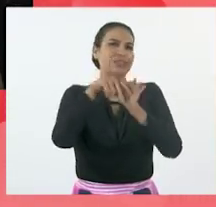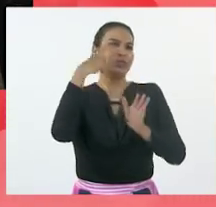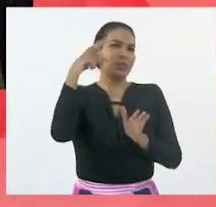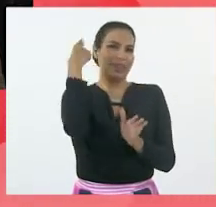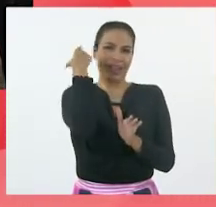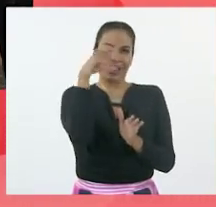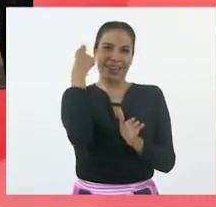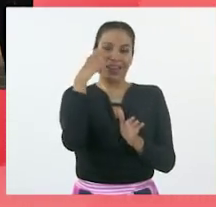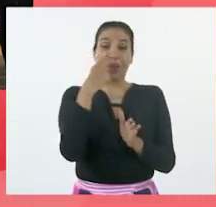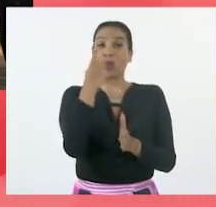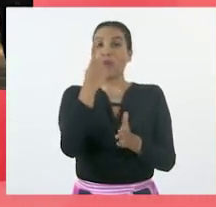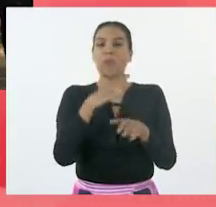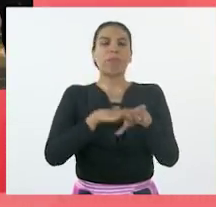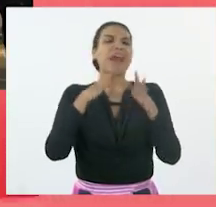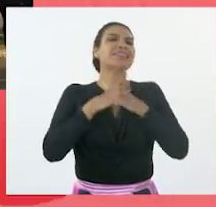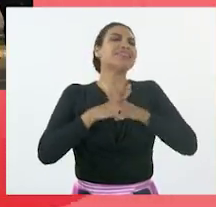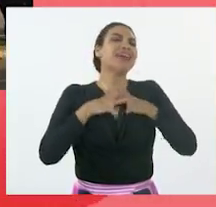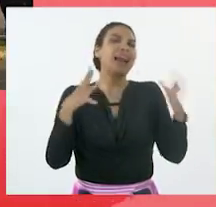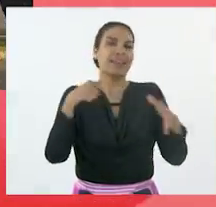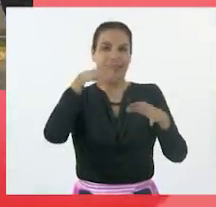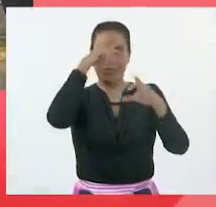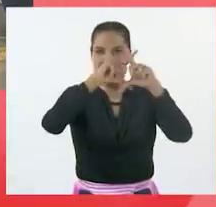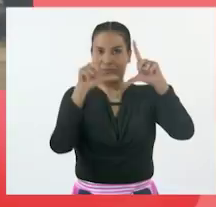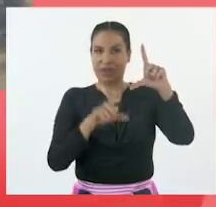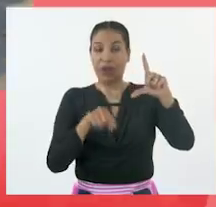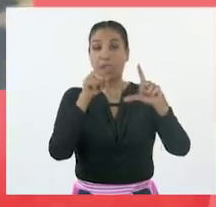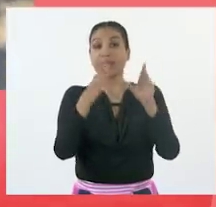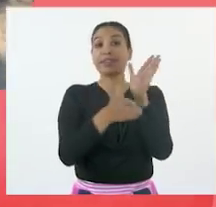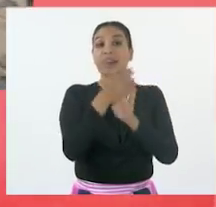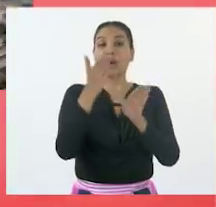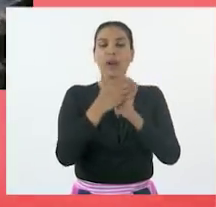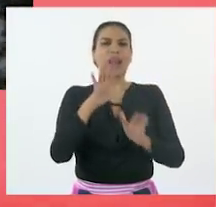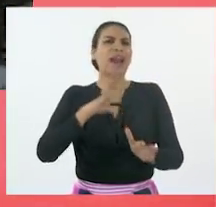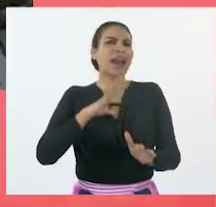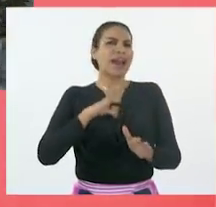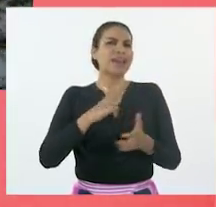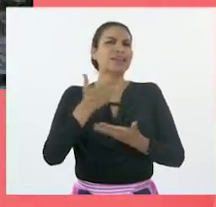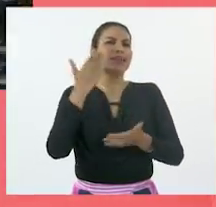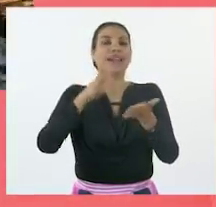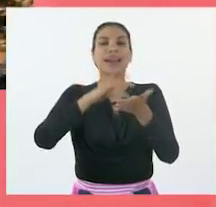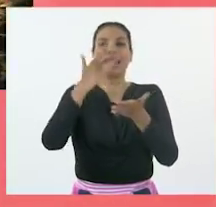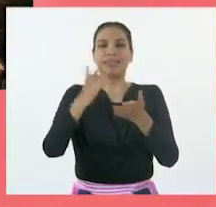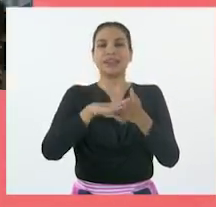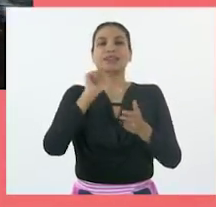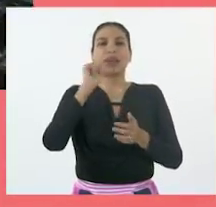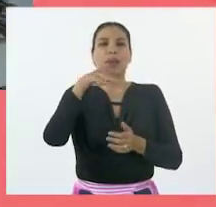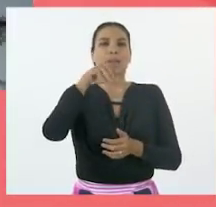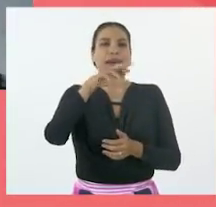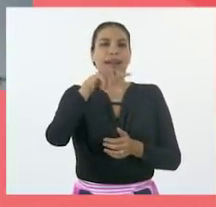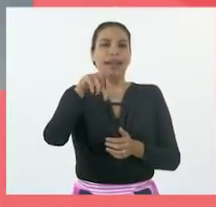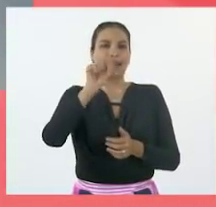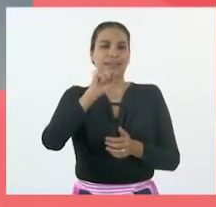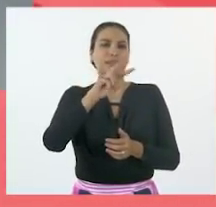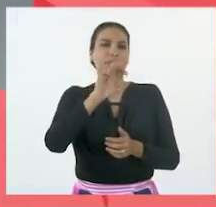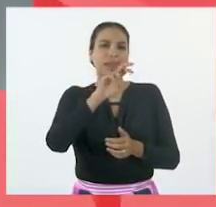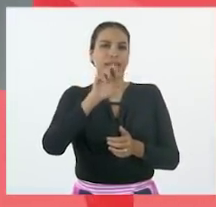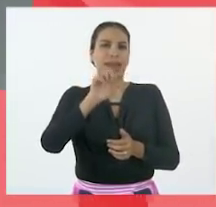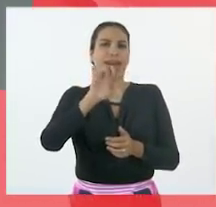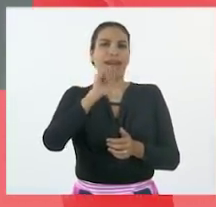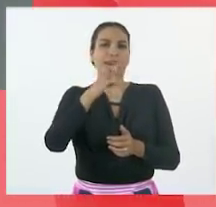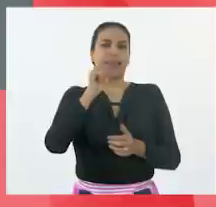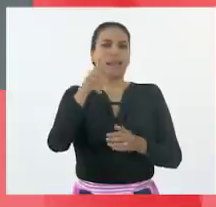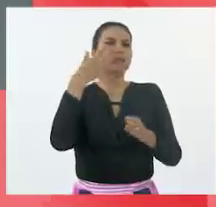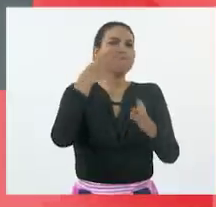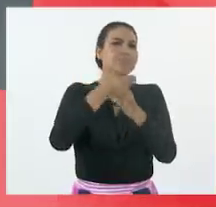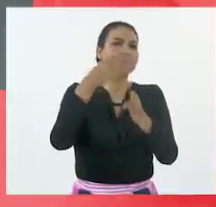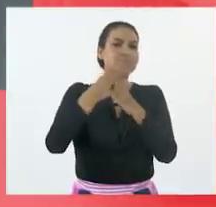Querétaro y uno de los más grandes de México. Esta construcción existe gracias al Marqués del Villar del Águila, quien lo mandó